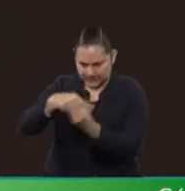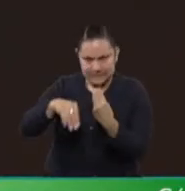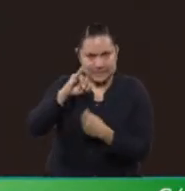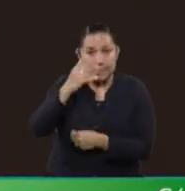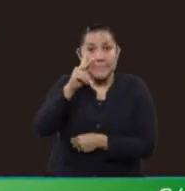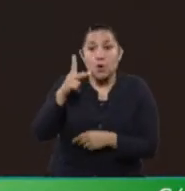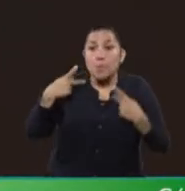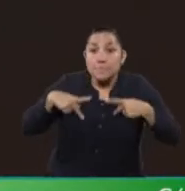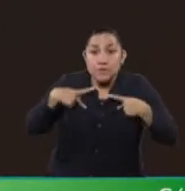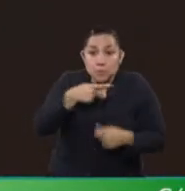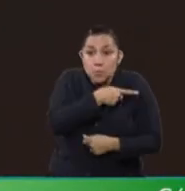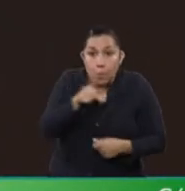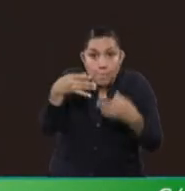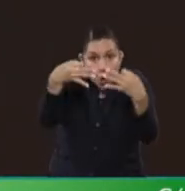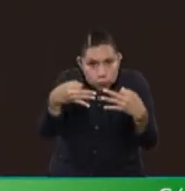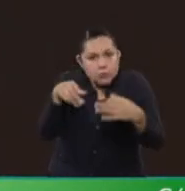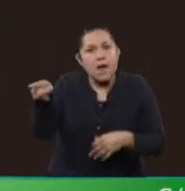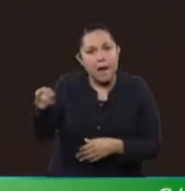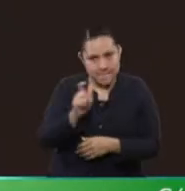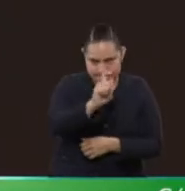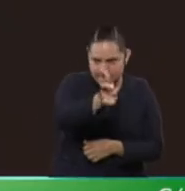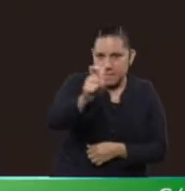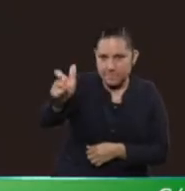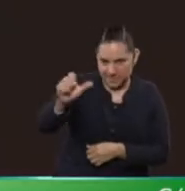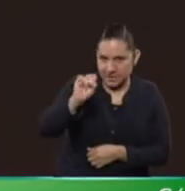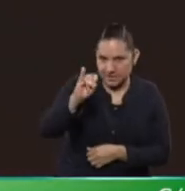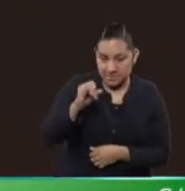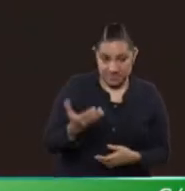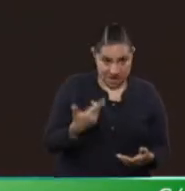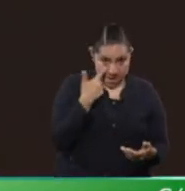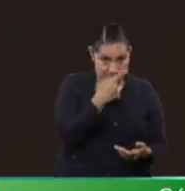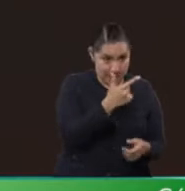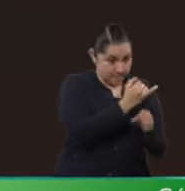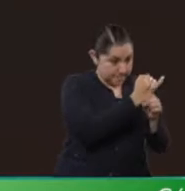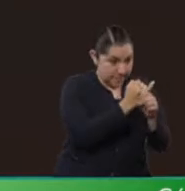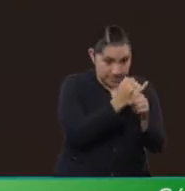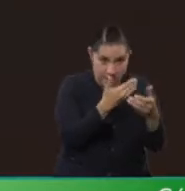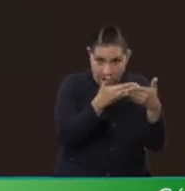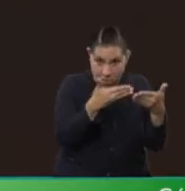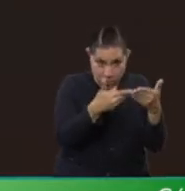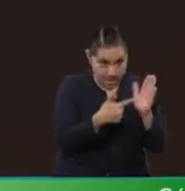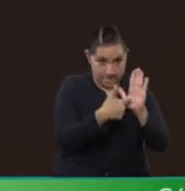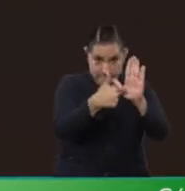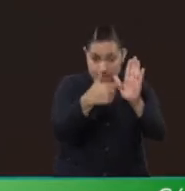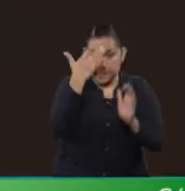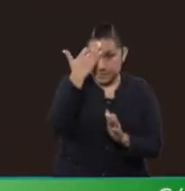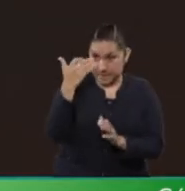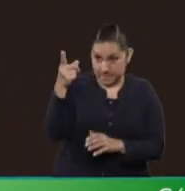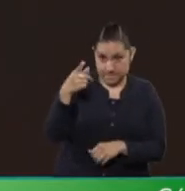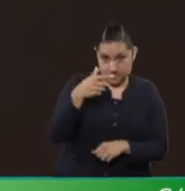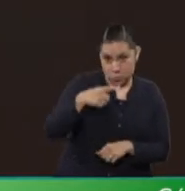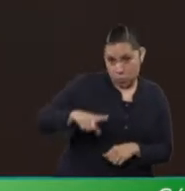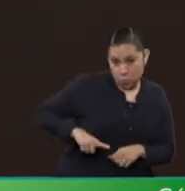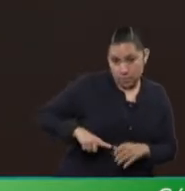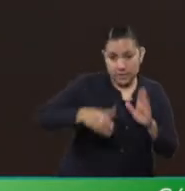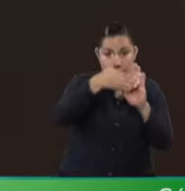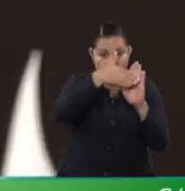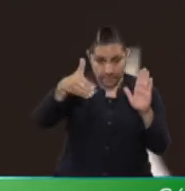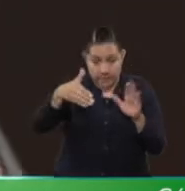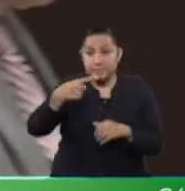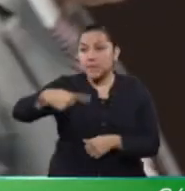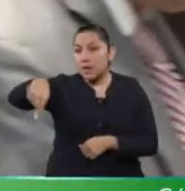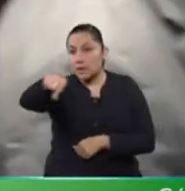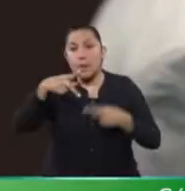este sexenio las personas viviendo en pobreza pasaron de recibir 67 por de apoyo